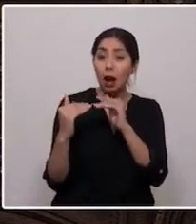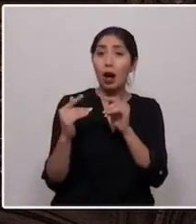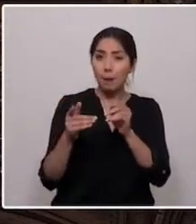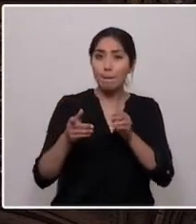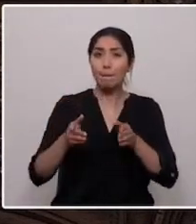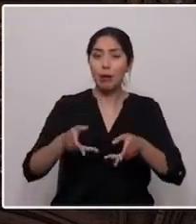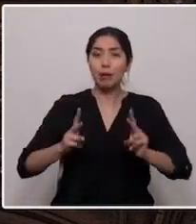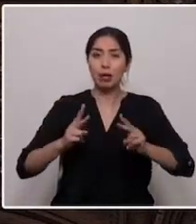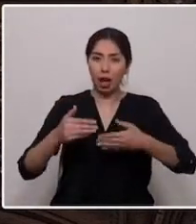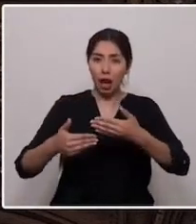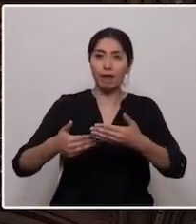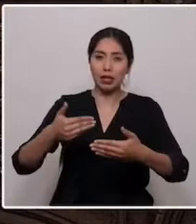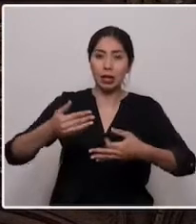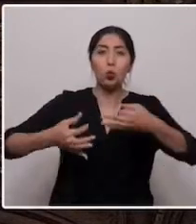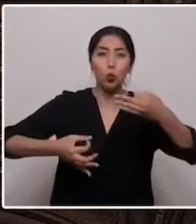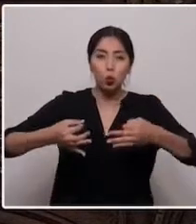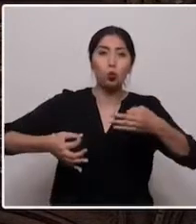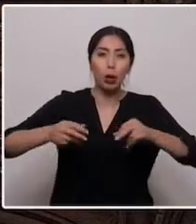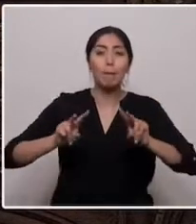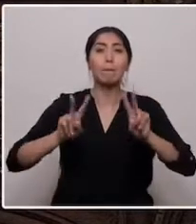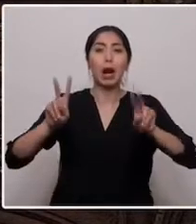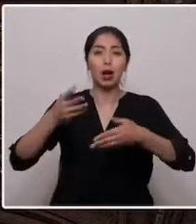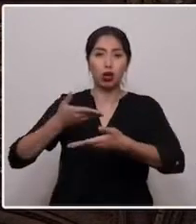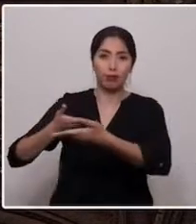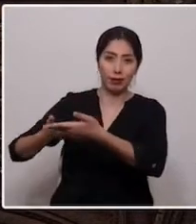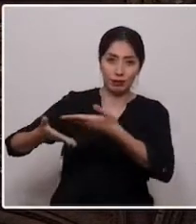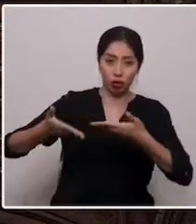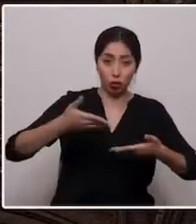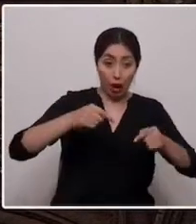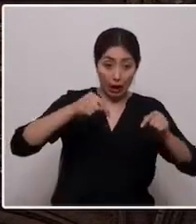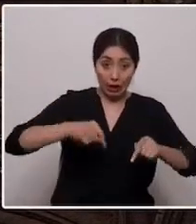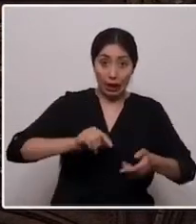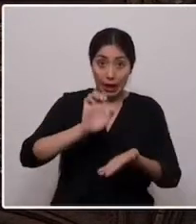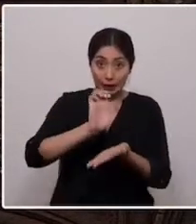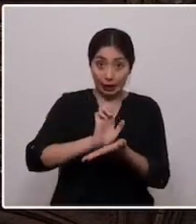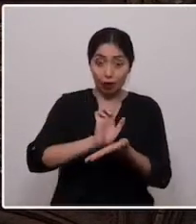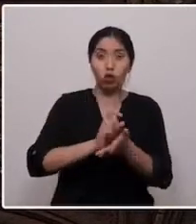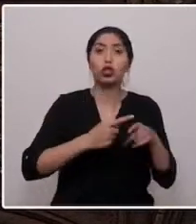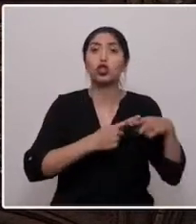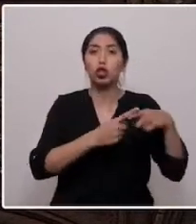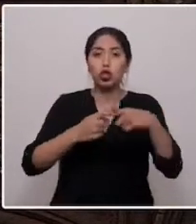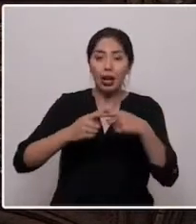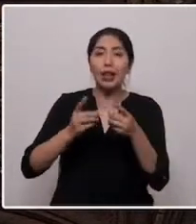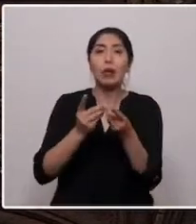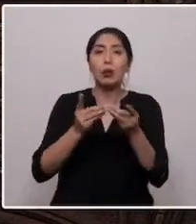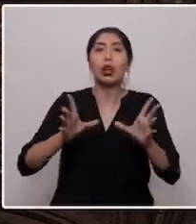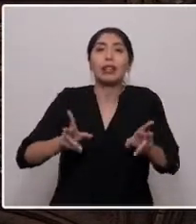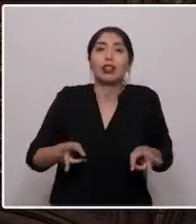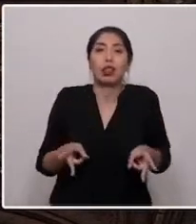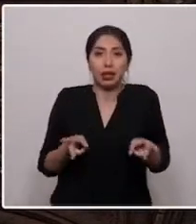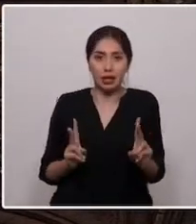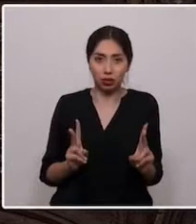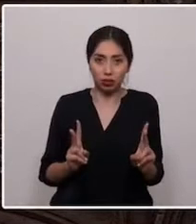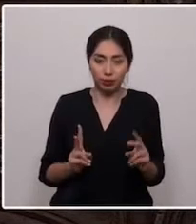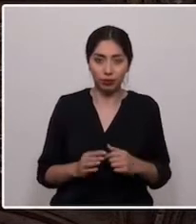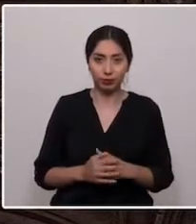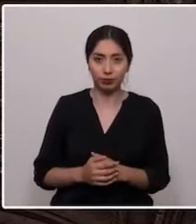una justa y pacífica convivencia en un Estado social y democrático de derecho.